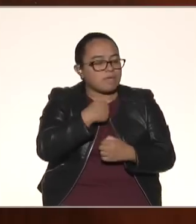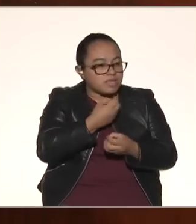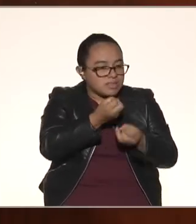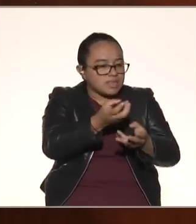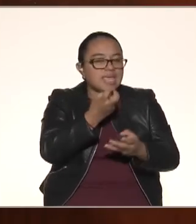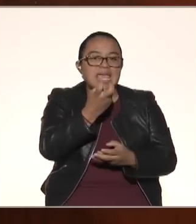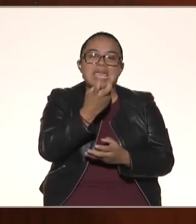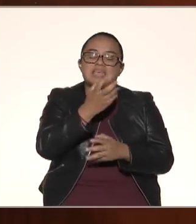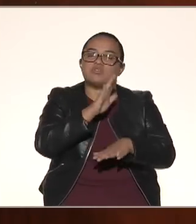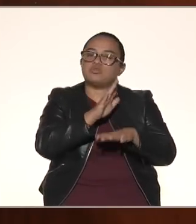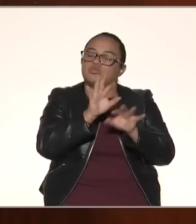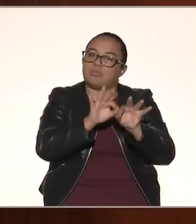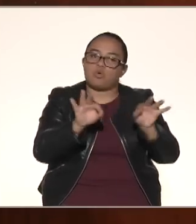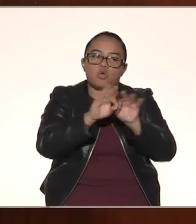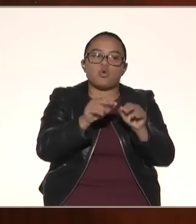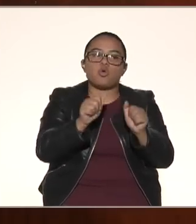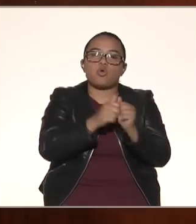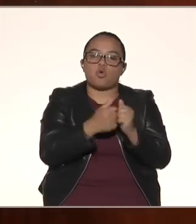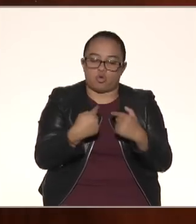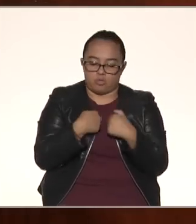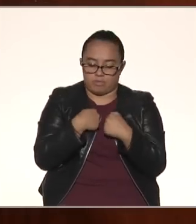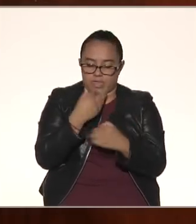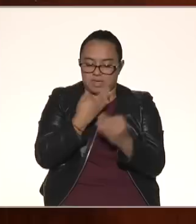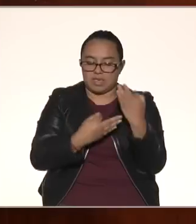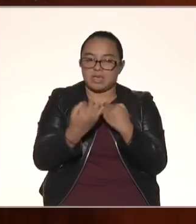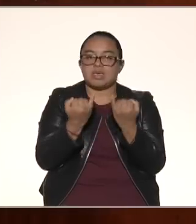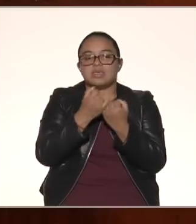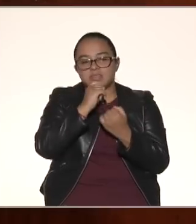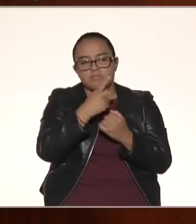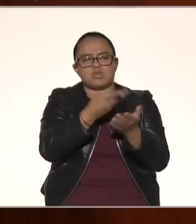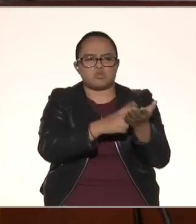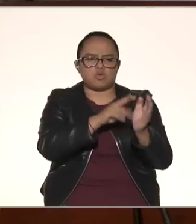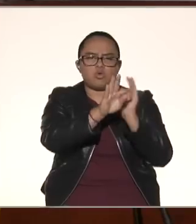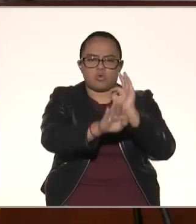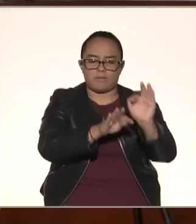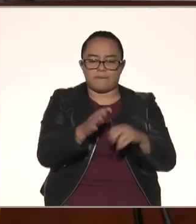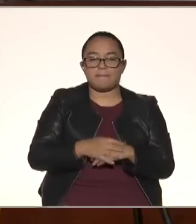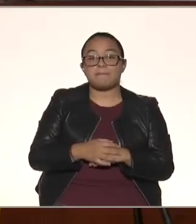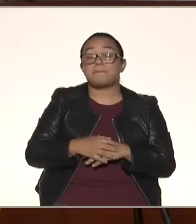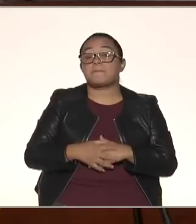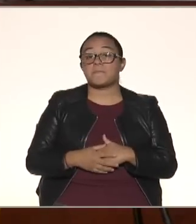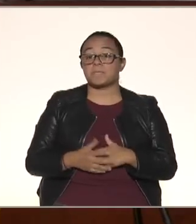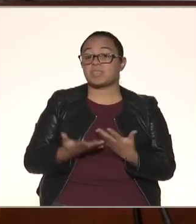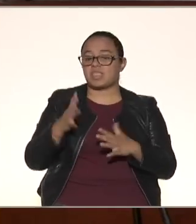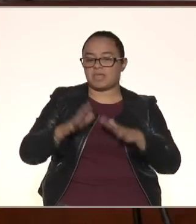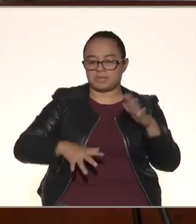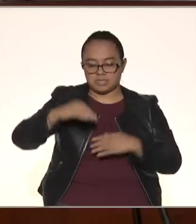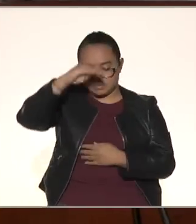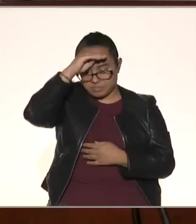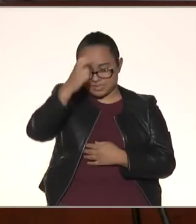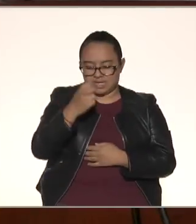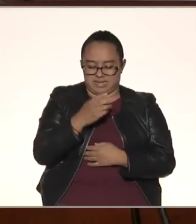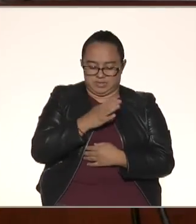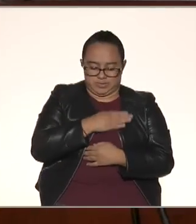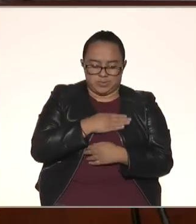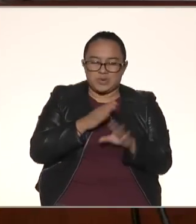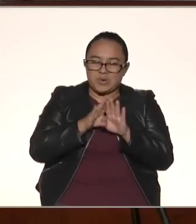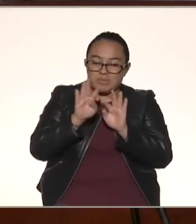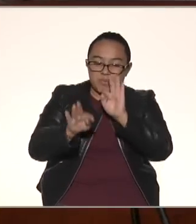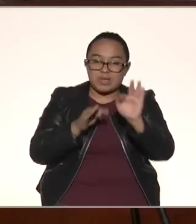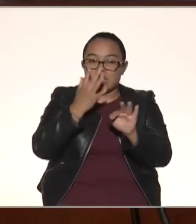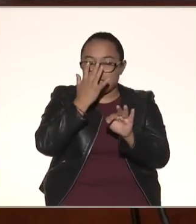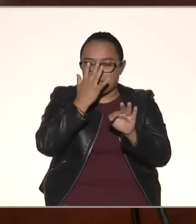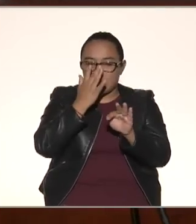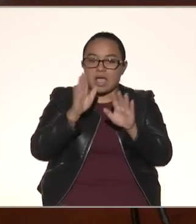dar. Claro. Además siempre pensamos en la generosidad y no sé si sea siempre, pero muchas veces como que lo